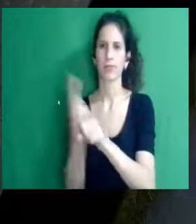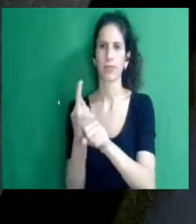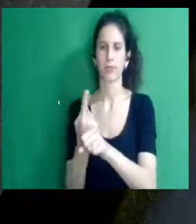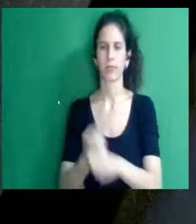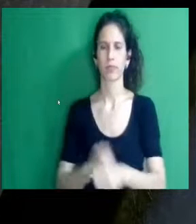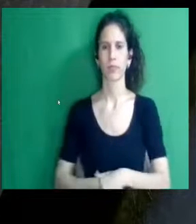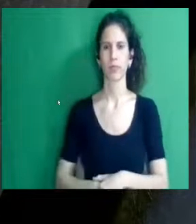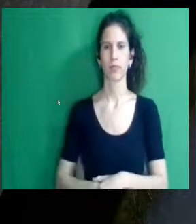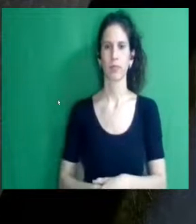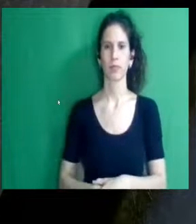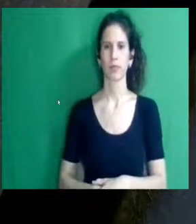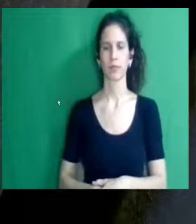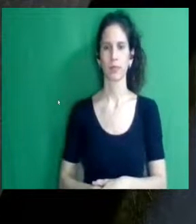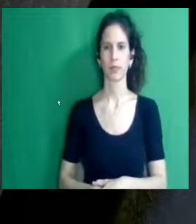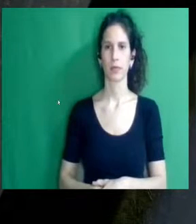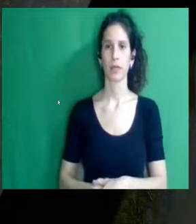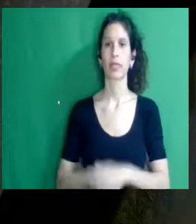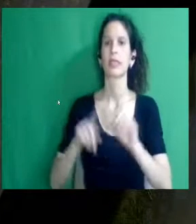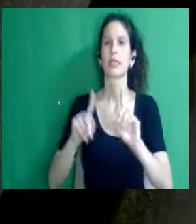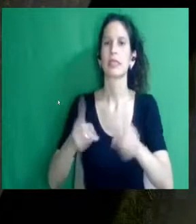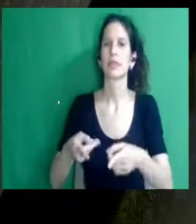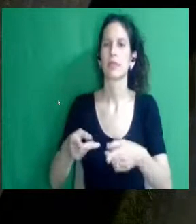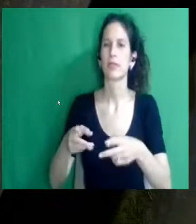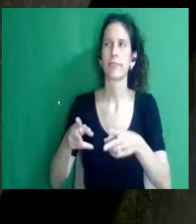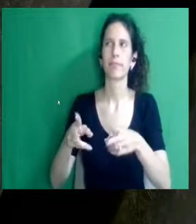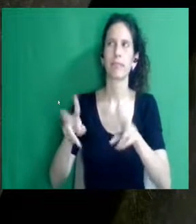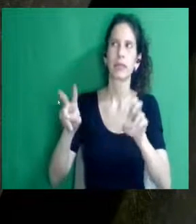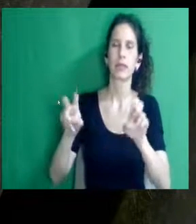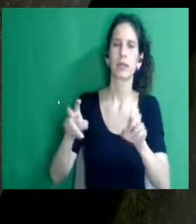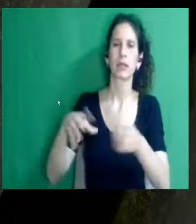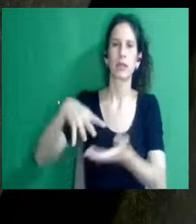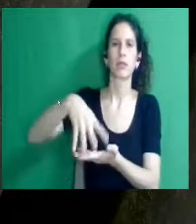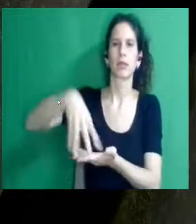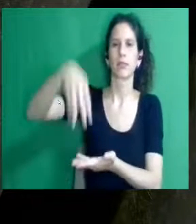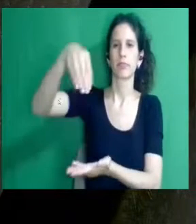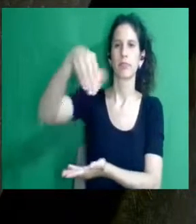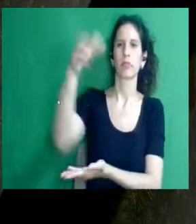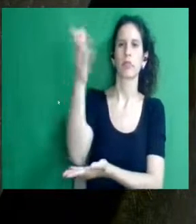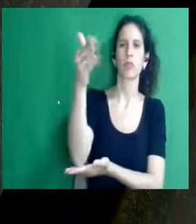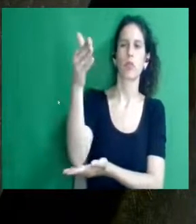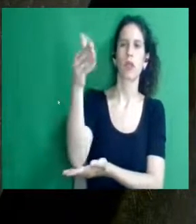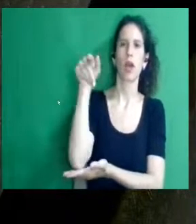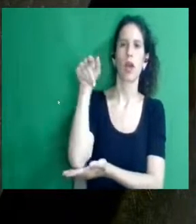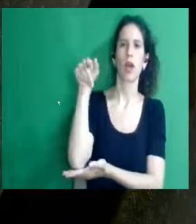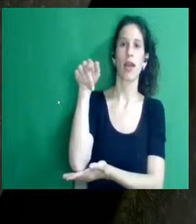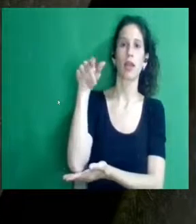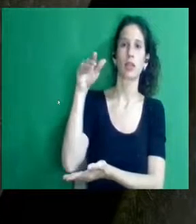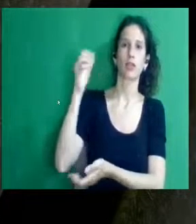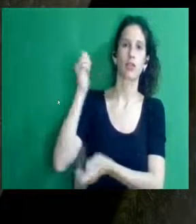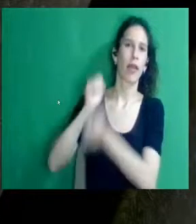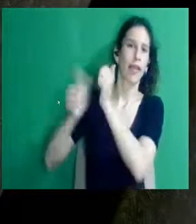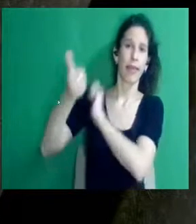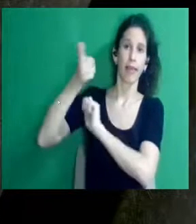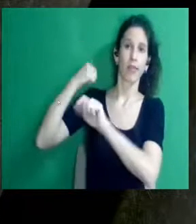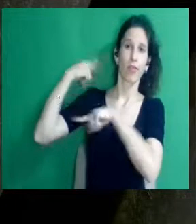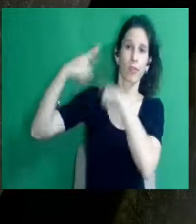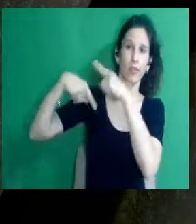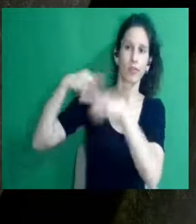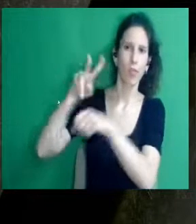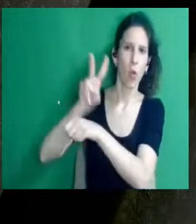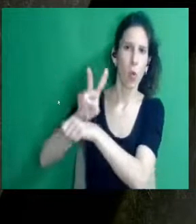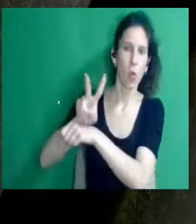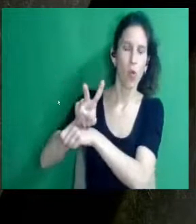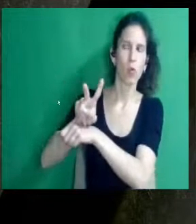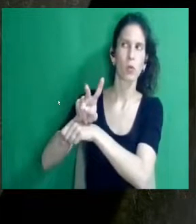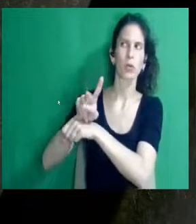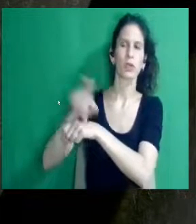tema de la protección, hasta dónde ese edificio, que es patrimonio, lo podemos intervenir, de qué manera,